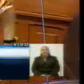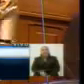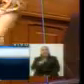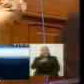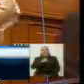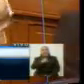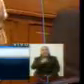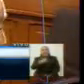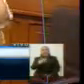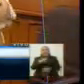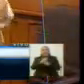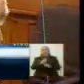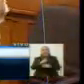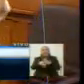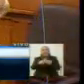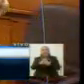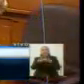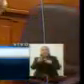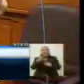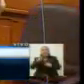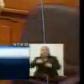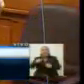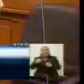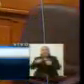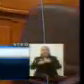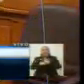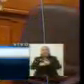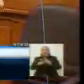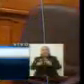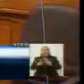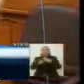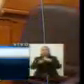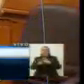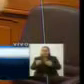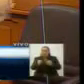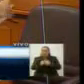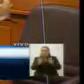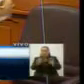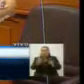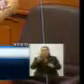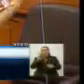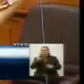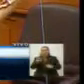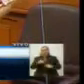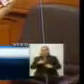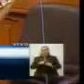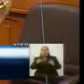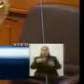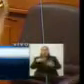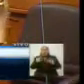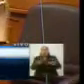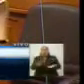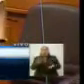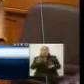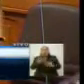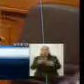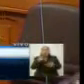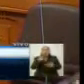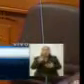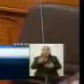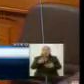Cuando hay que defender los fueros municipales, hay que defenderlos y defenderlos con justa razón. No se le puede, una cosa